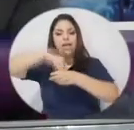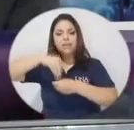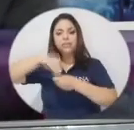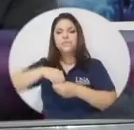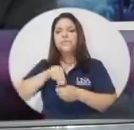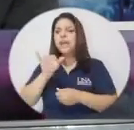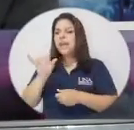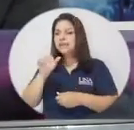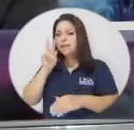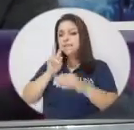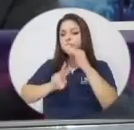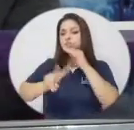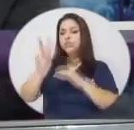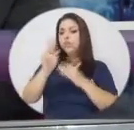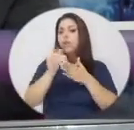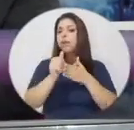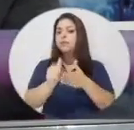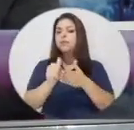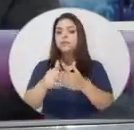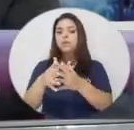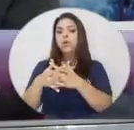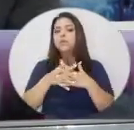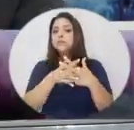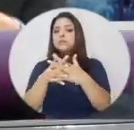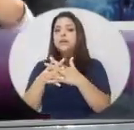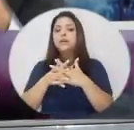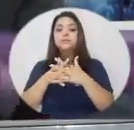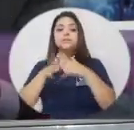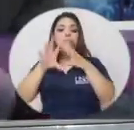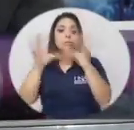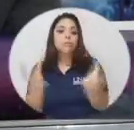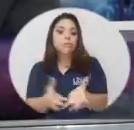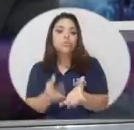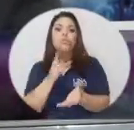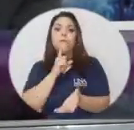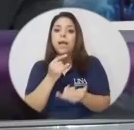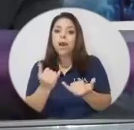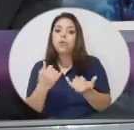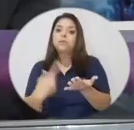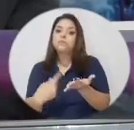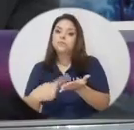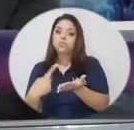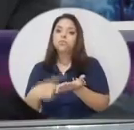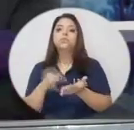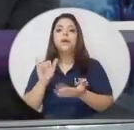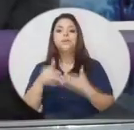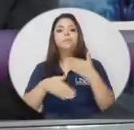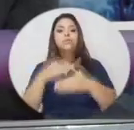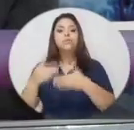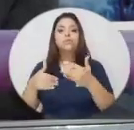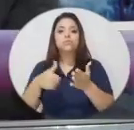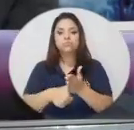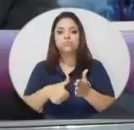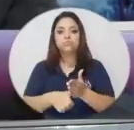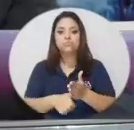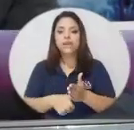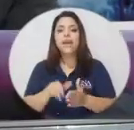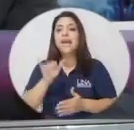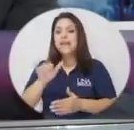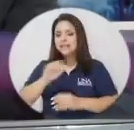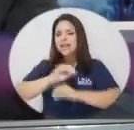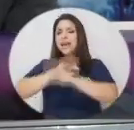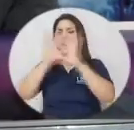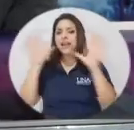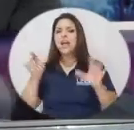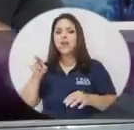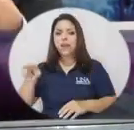tienen los líderes estadounidenses de su visión hacia el mundo también está en disputa en este proceso. Está claro que esa